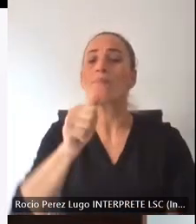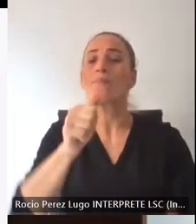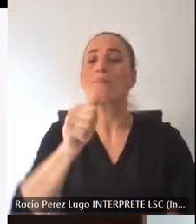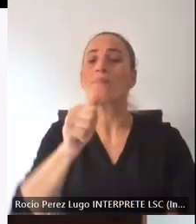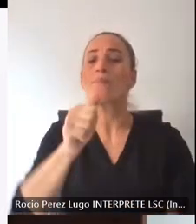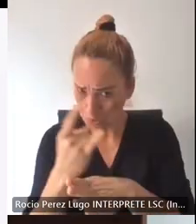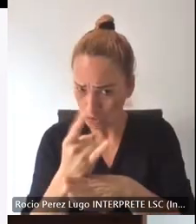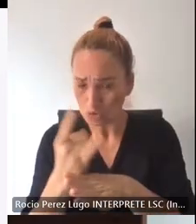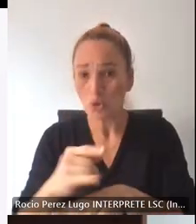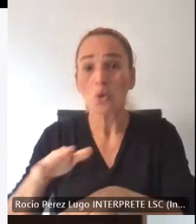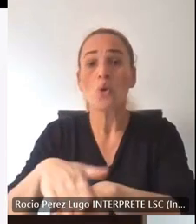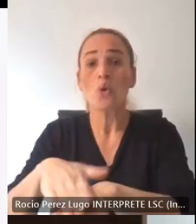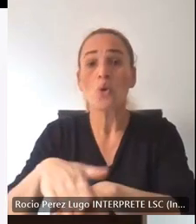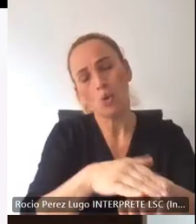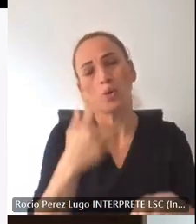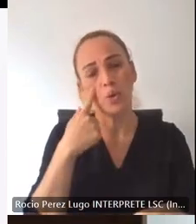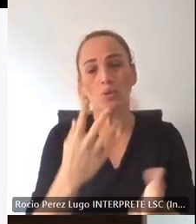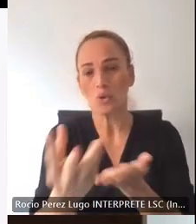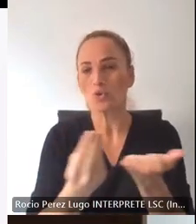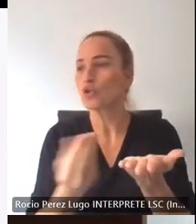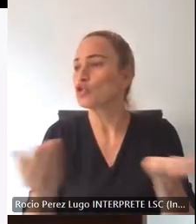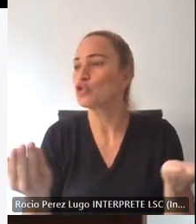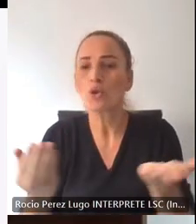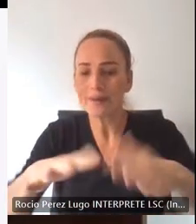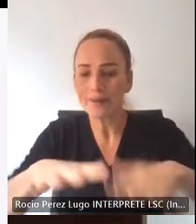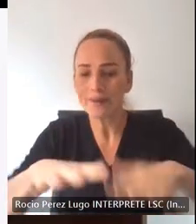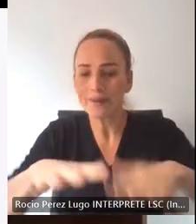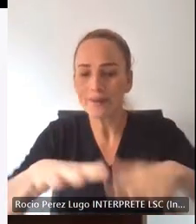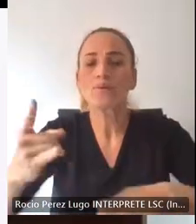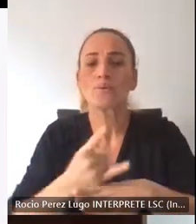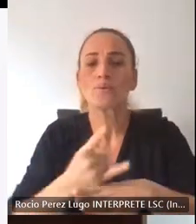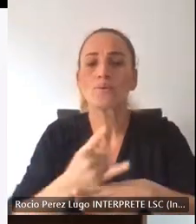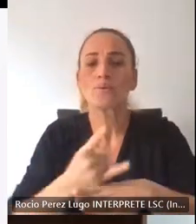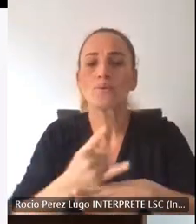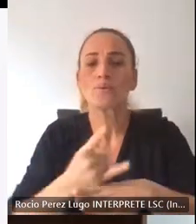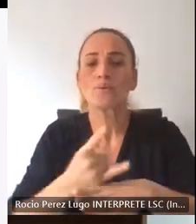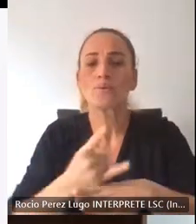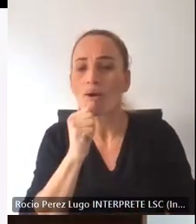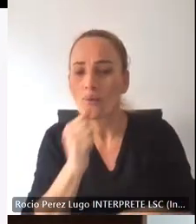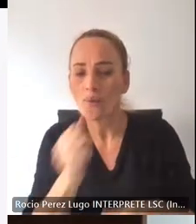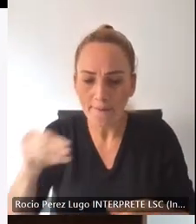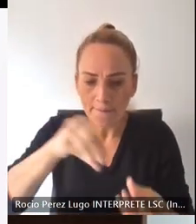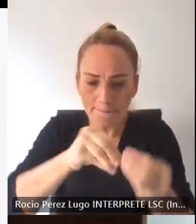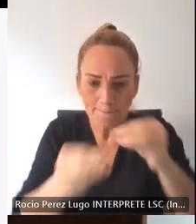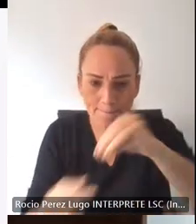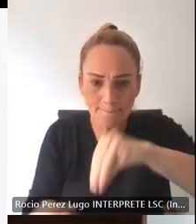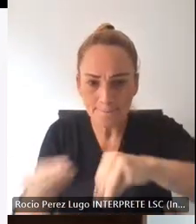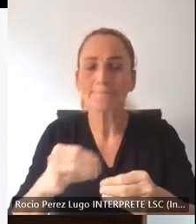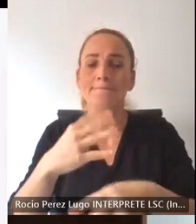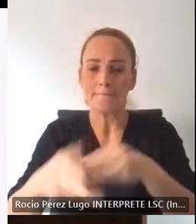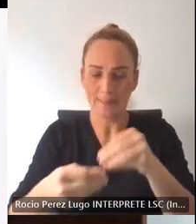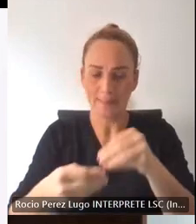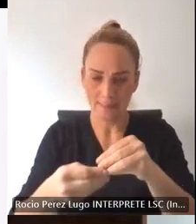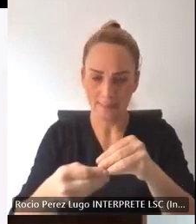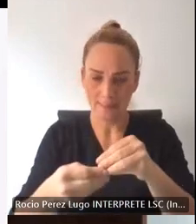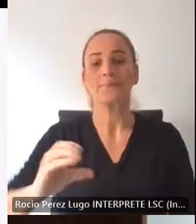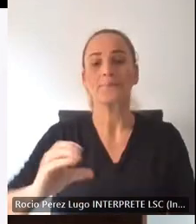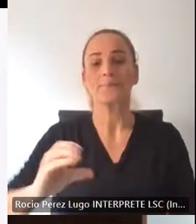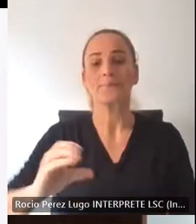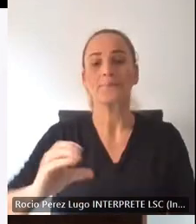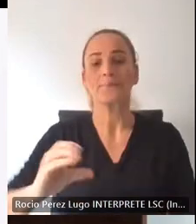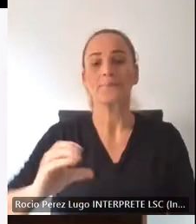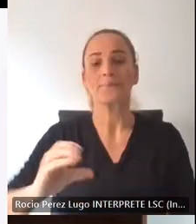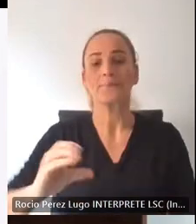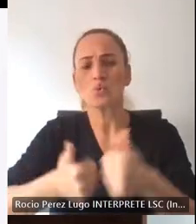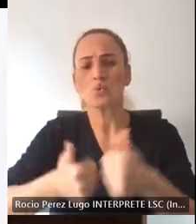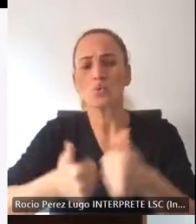pero la ideal es que pues veamos el espacio donde lo vamos a utilizar. Es básicamente agua con algunos aditivos. ¿Qué característica tiene? Que el